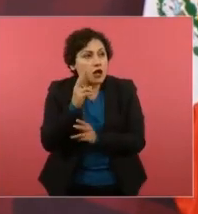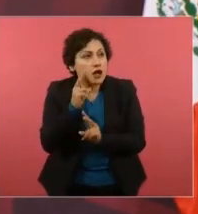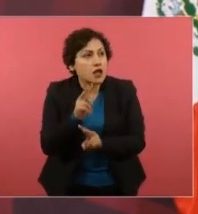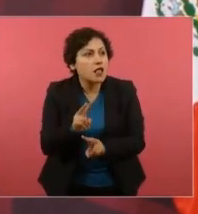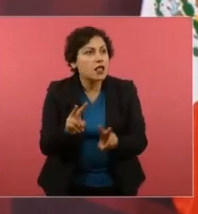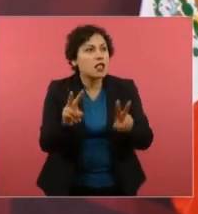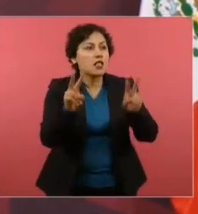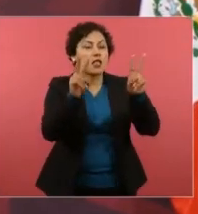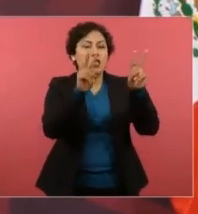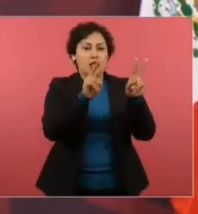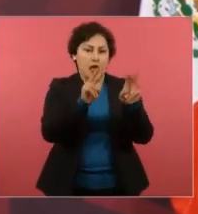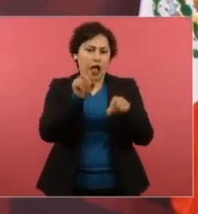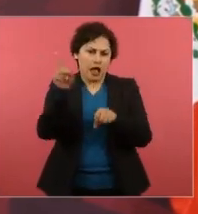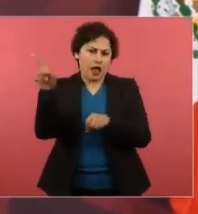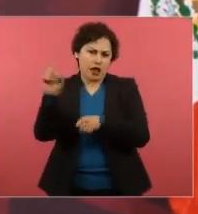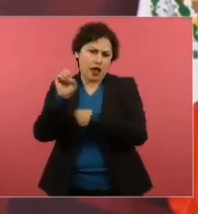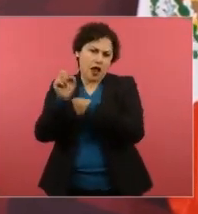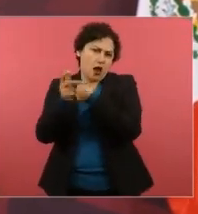Dinamarca,